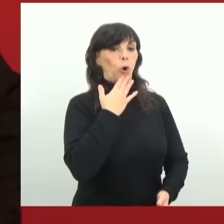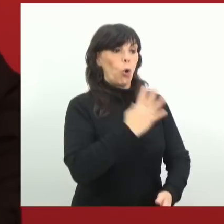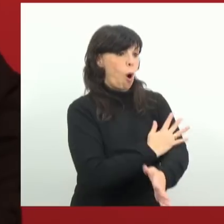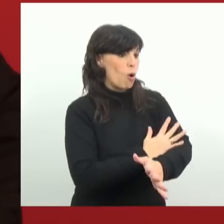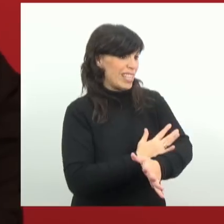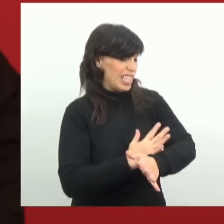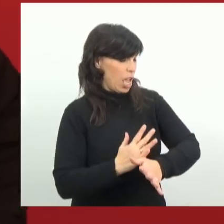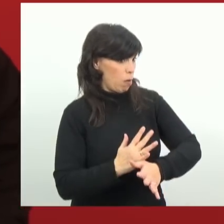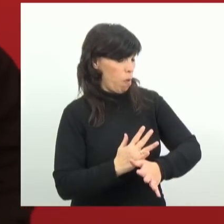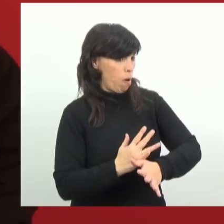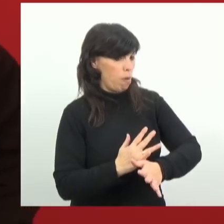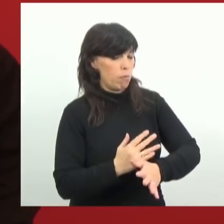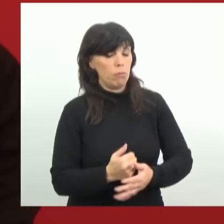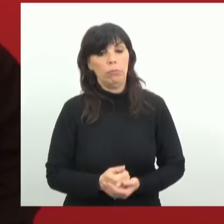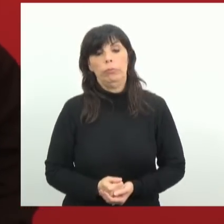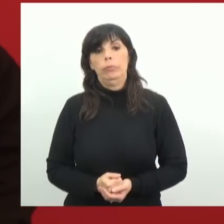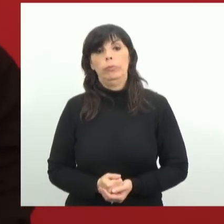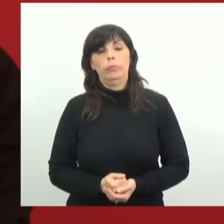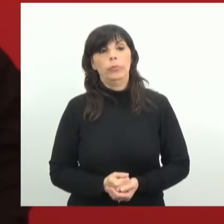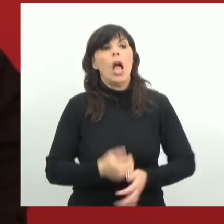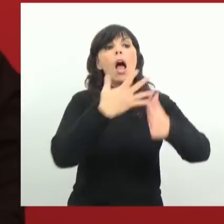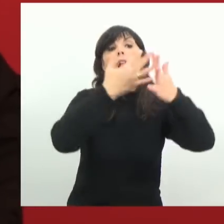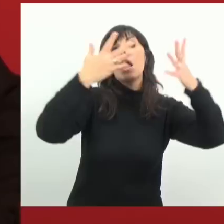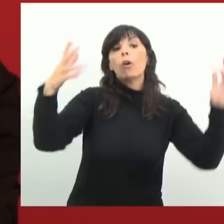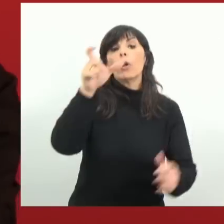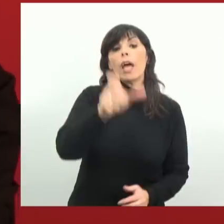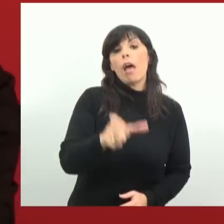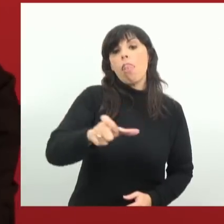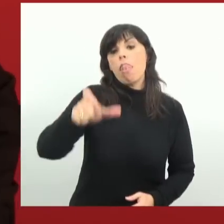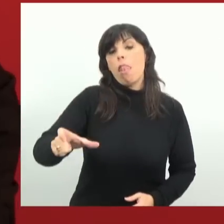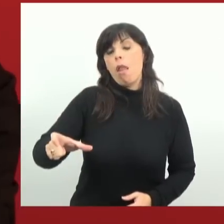Toda gloria del hombre es como la flor de la hierba.